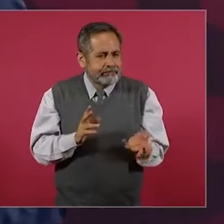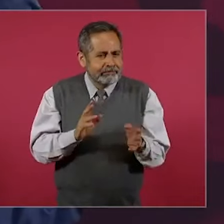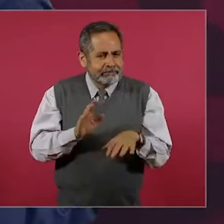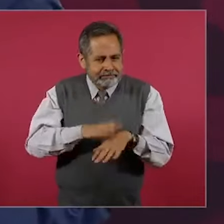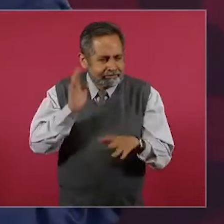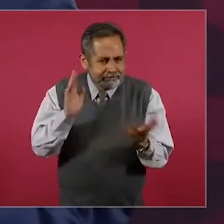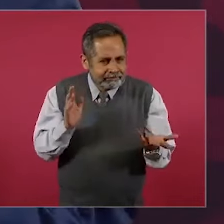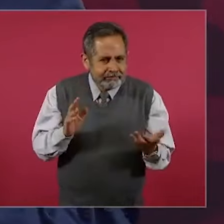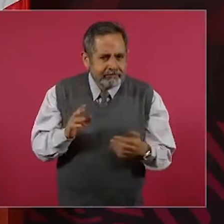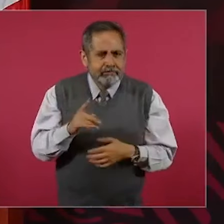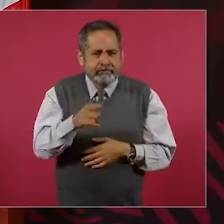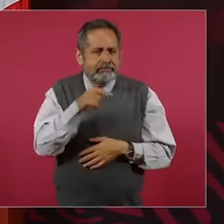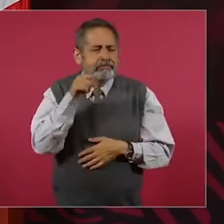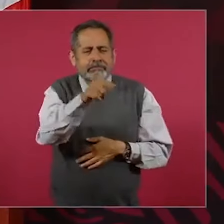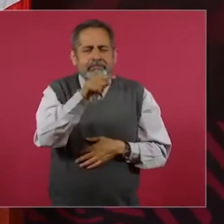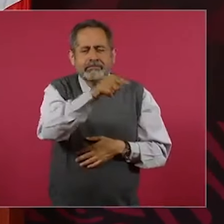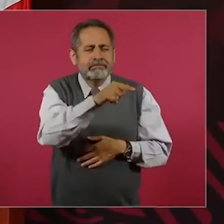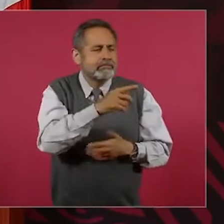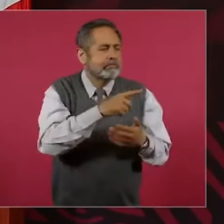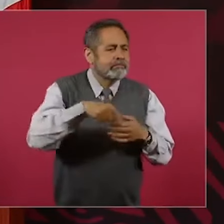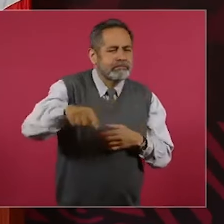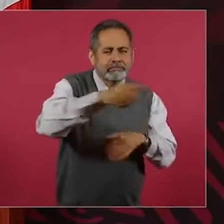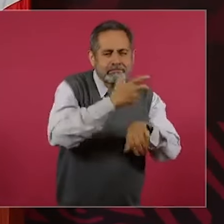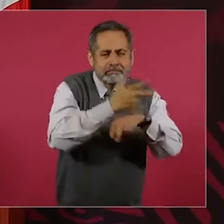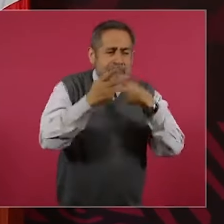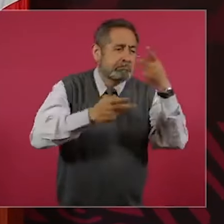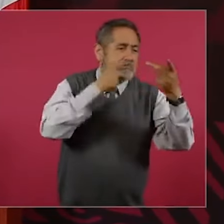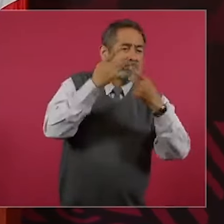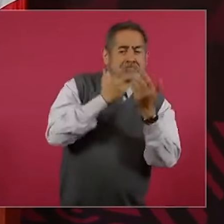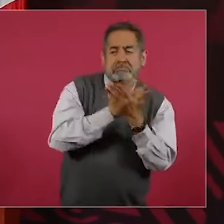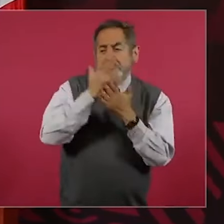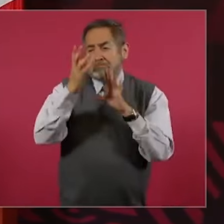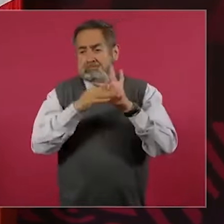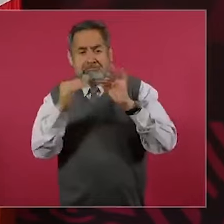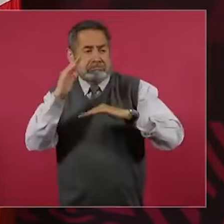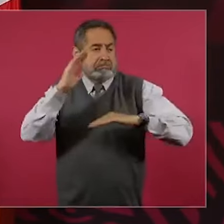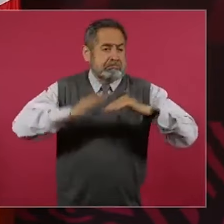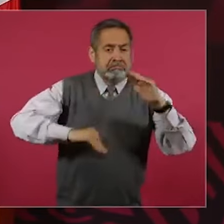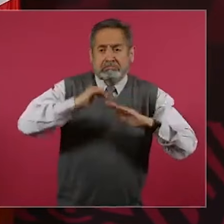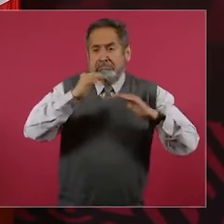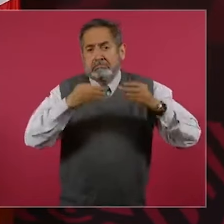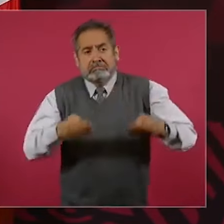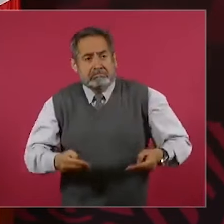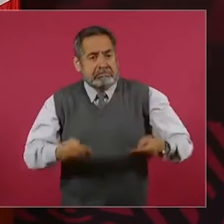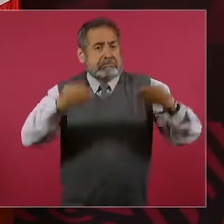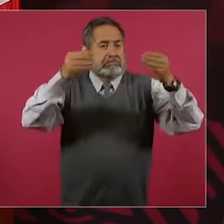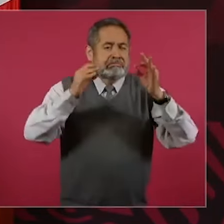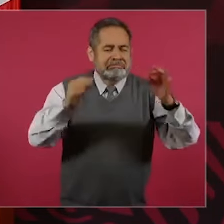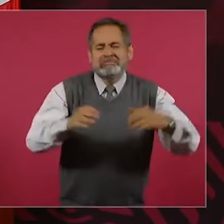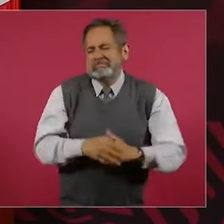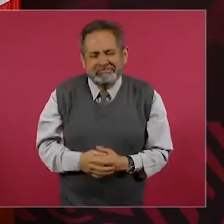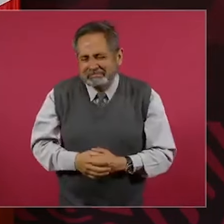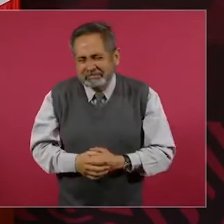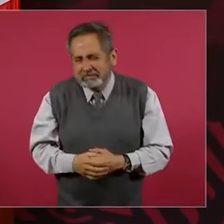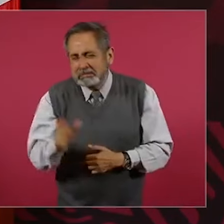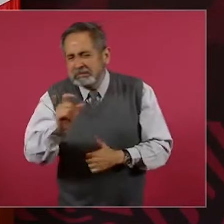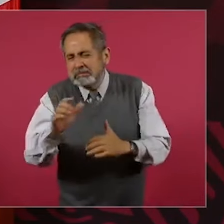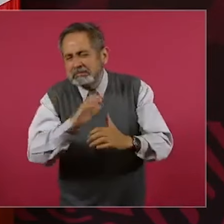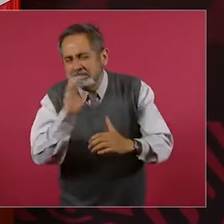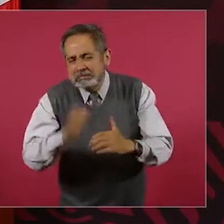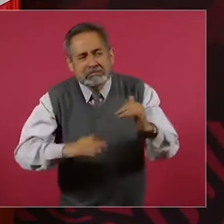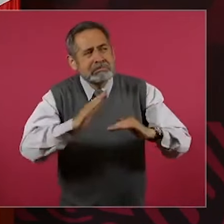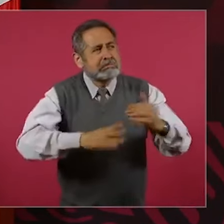más que nada propaganda. Y además eso no resuelve. Más, ¿cuándo van a terminar de hacer